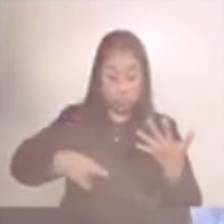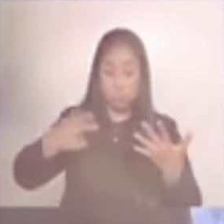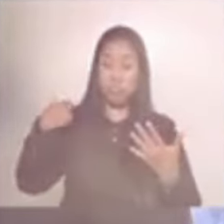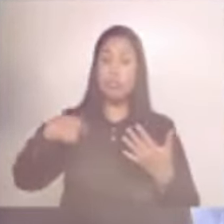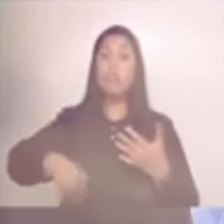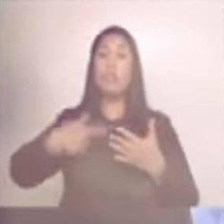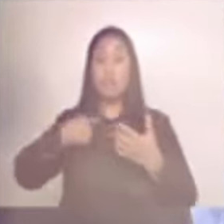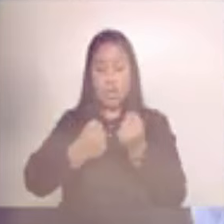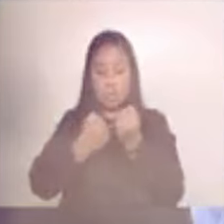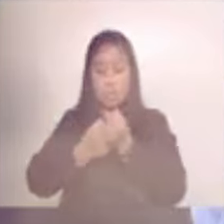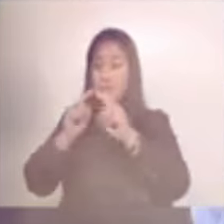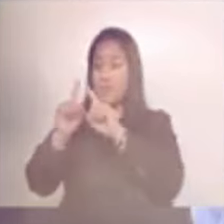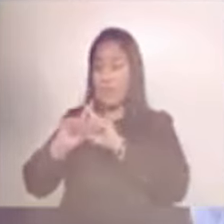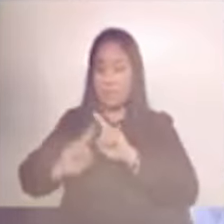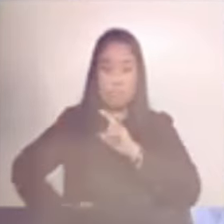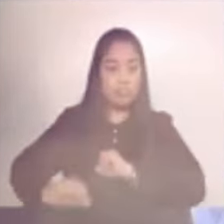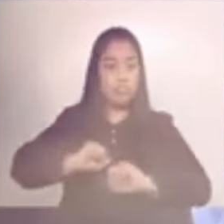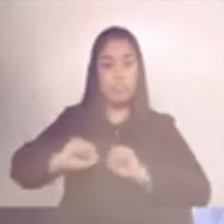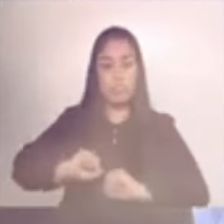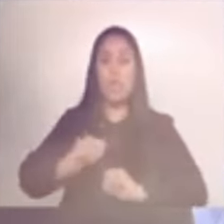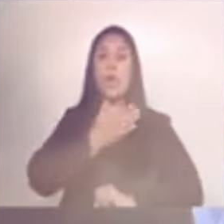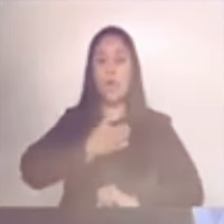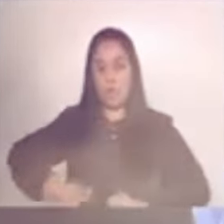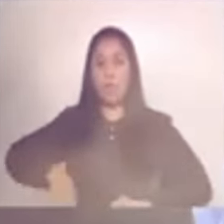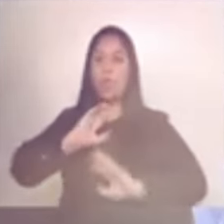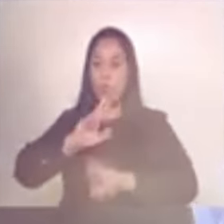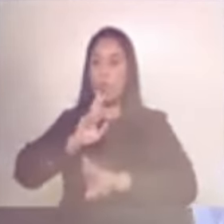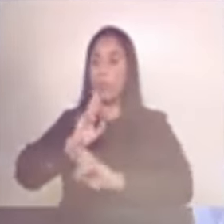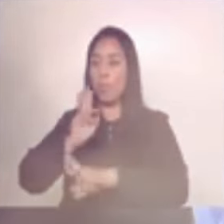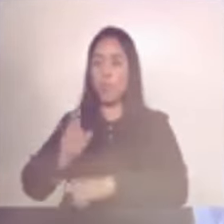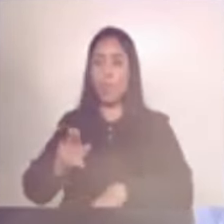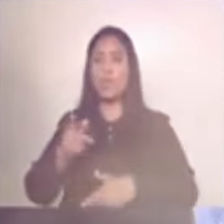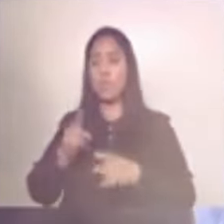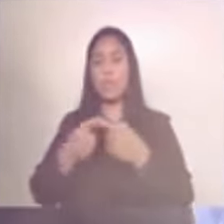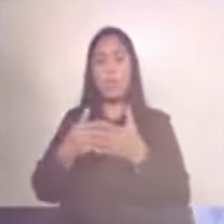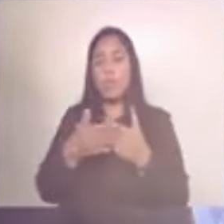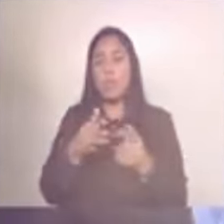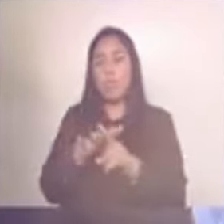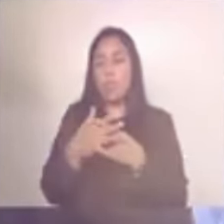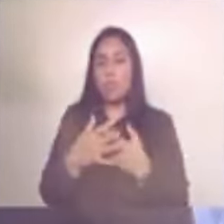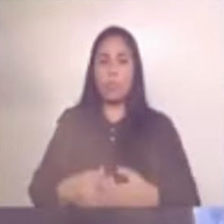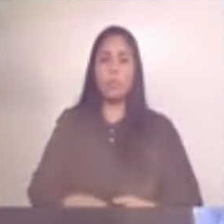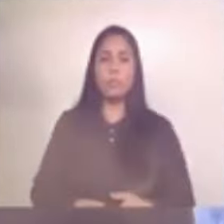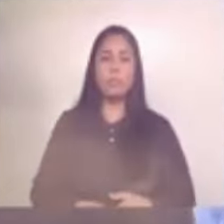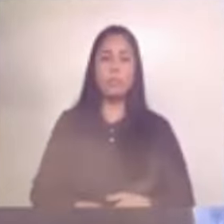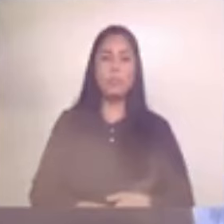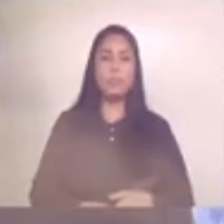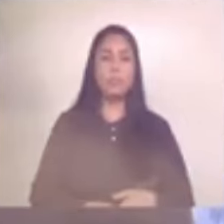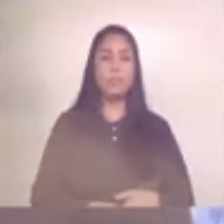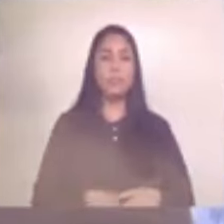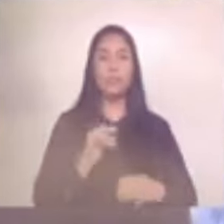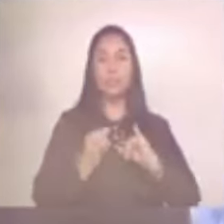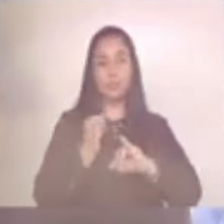distintos actores, el gobierno va a estar respondiendo en la medida de sus posibilidades a cualquier situación. Presidente, hay una